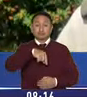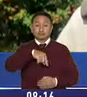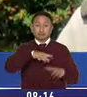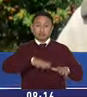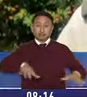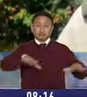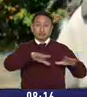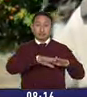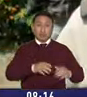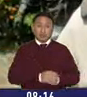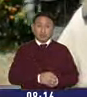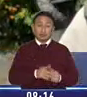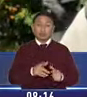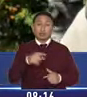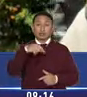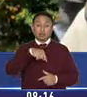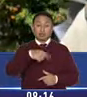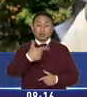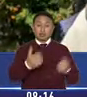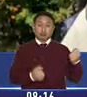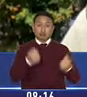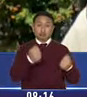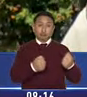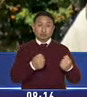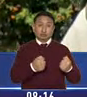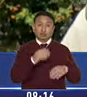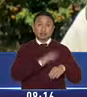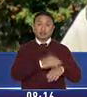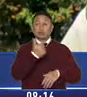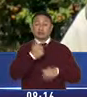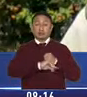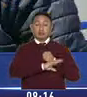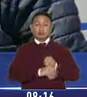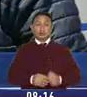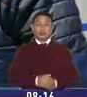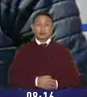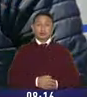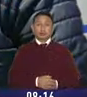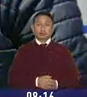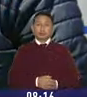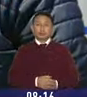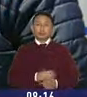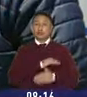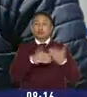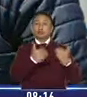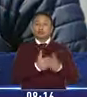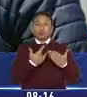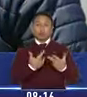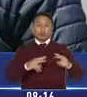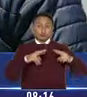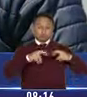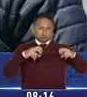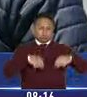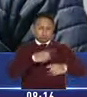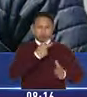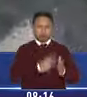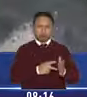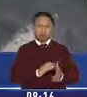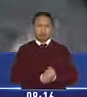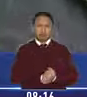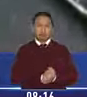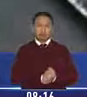de Iguiñaro, lugar en donde fue ubicado el vehículo causante de estos hechos delictivos. Pero todos trabajan para enfrentar a la delincuencia.